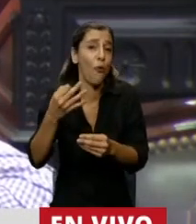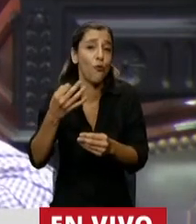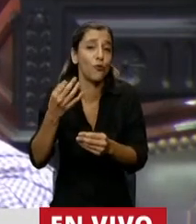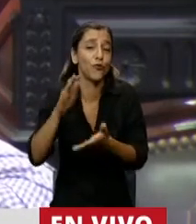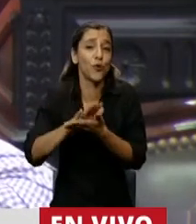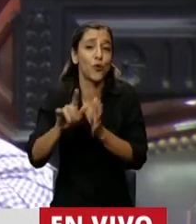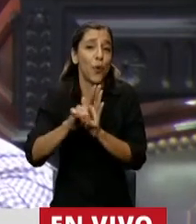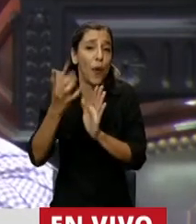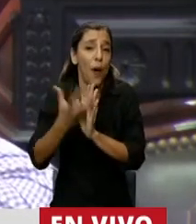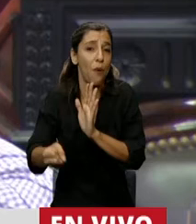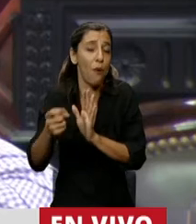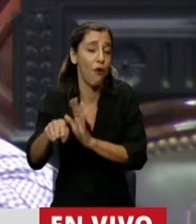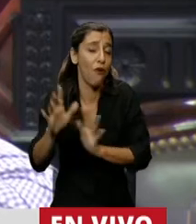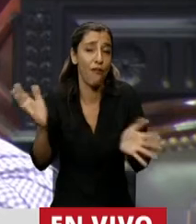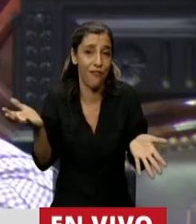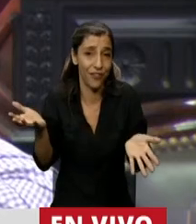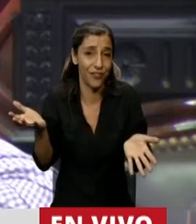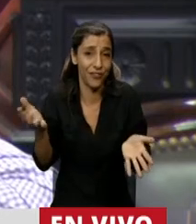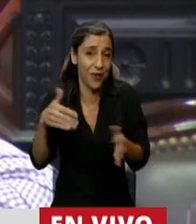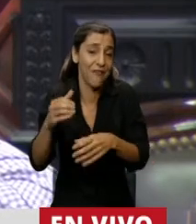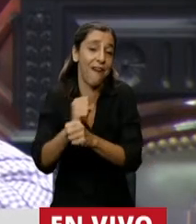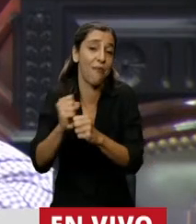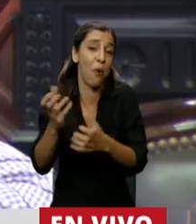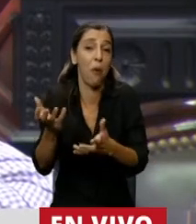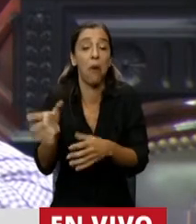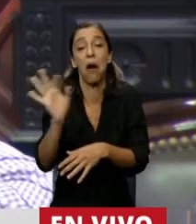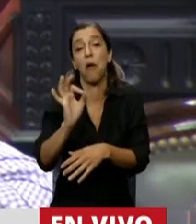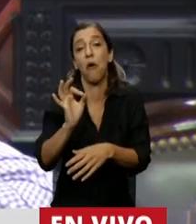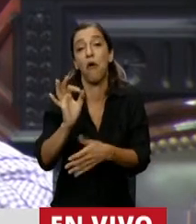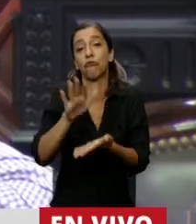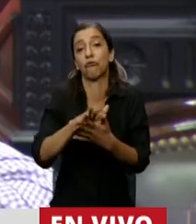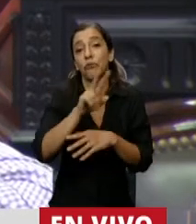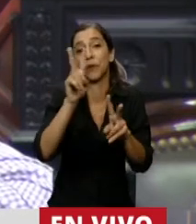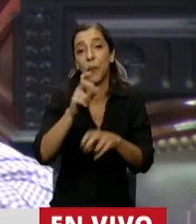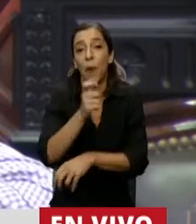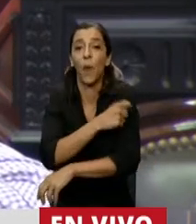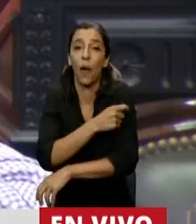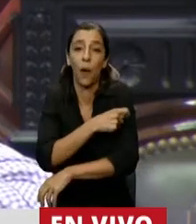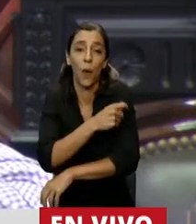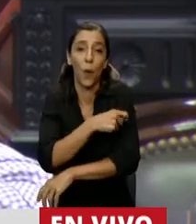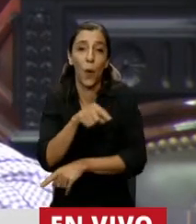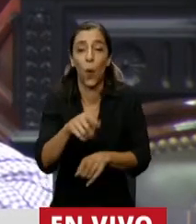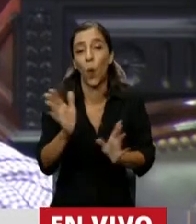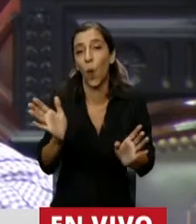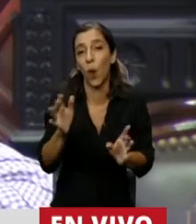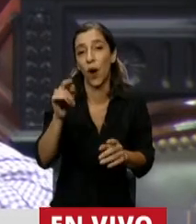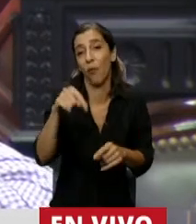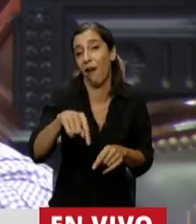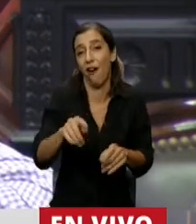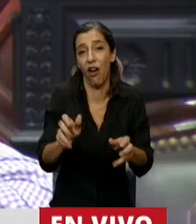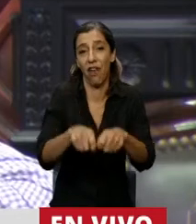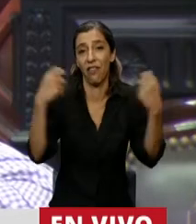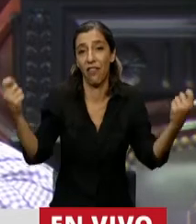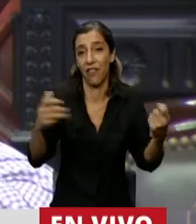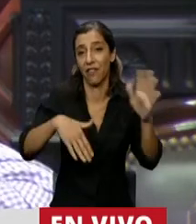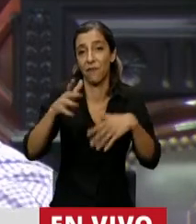la Argentina, con la bendita vacuna cubriendo todas las tapas de los